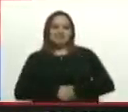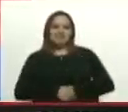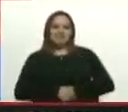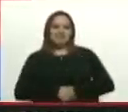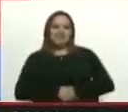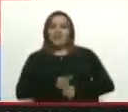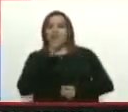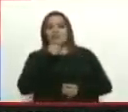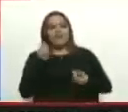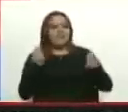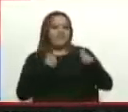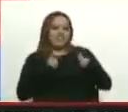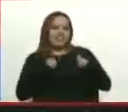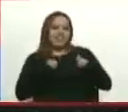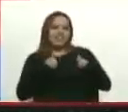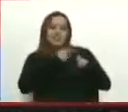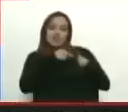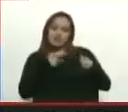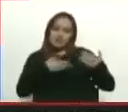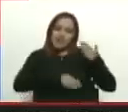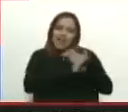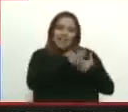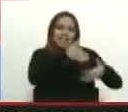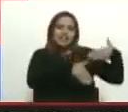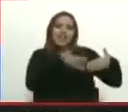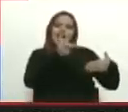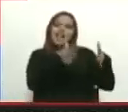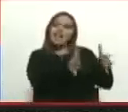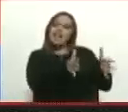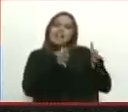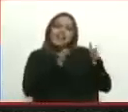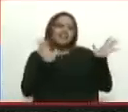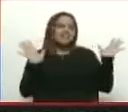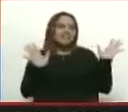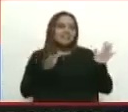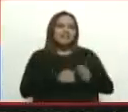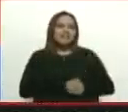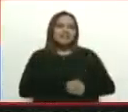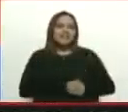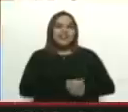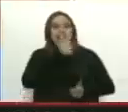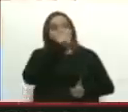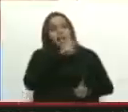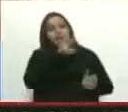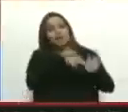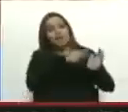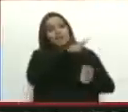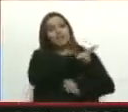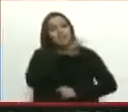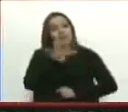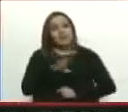No tienen vida. Nosotros vamos a unas elecciones y las vamos a ganar en el 2024.